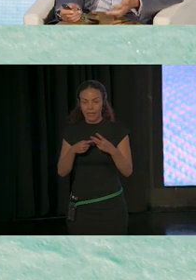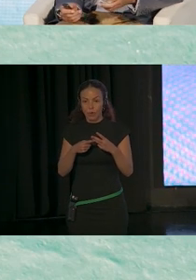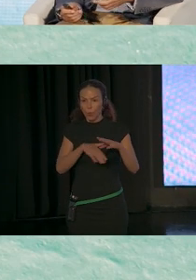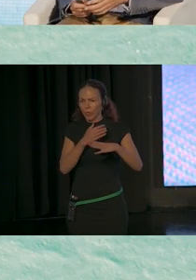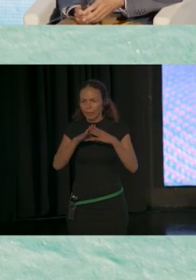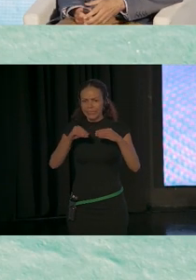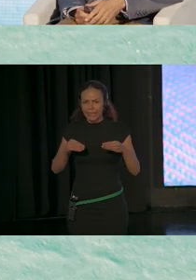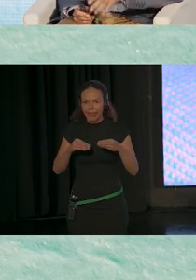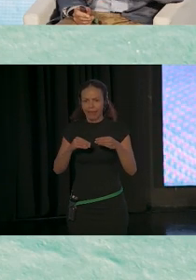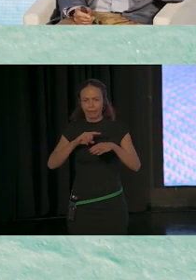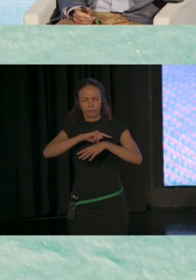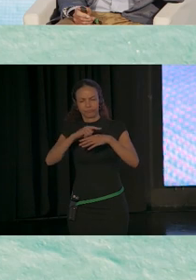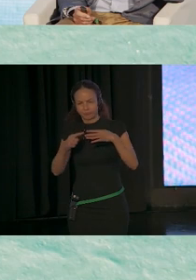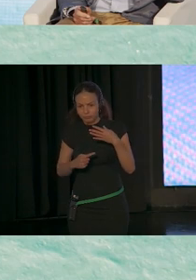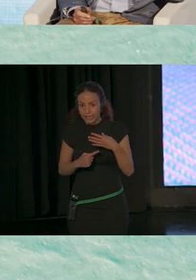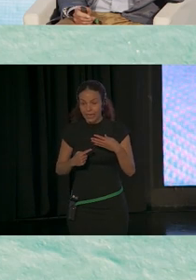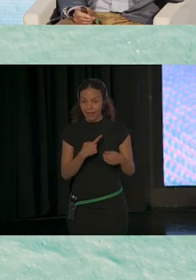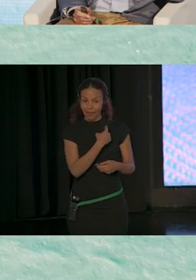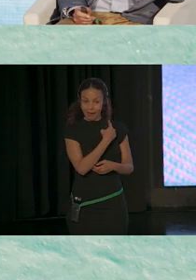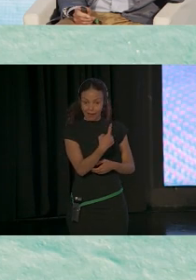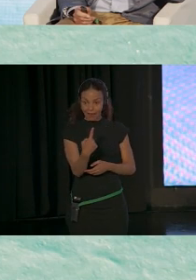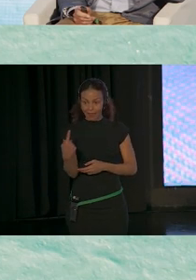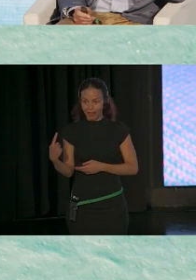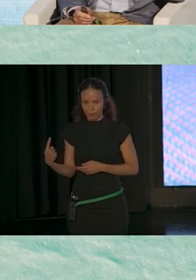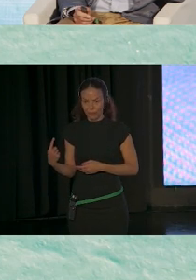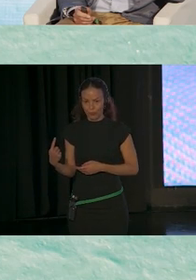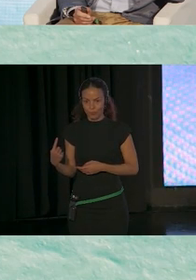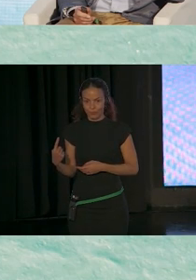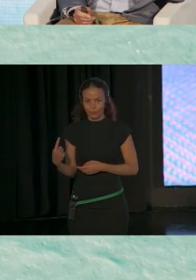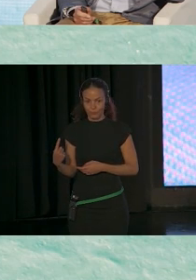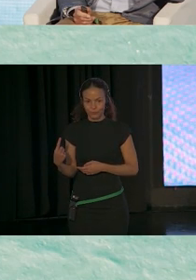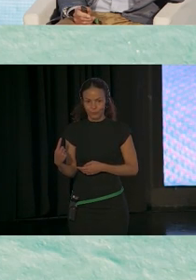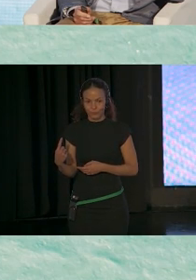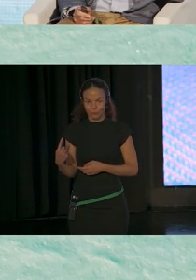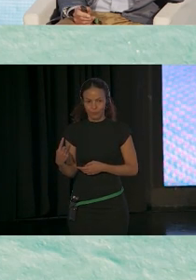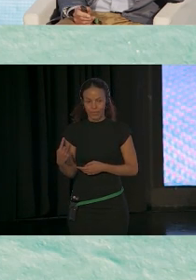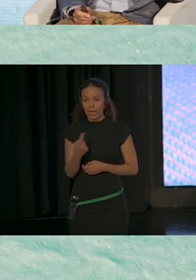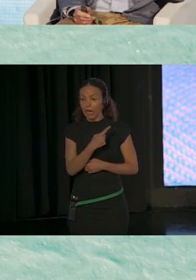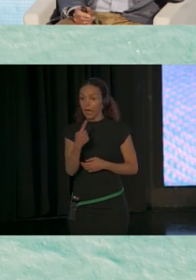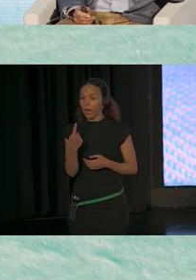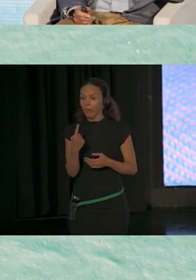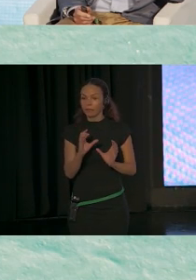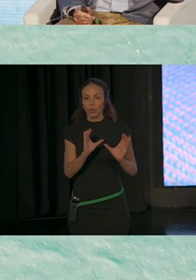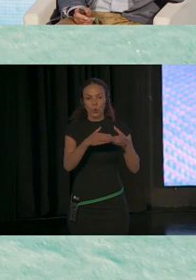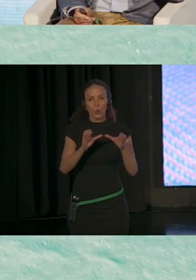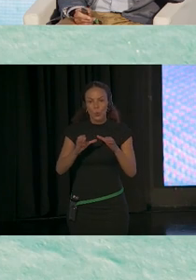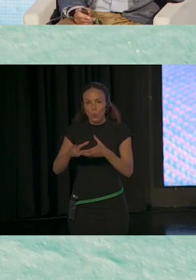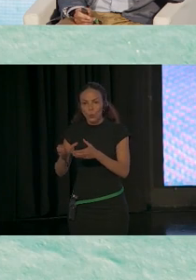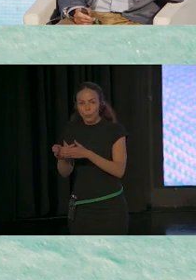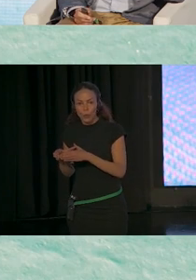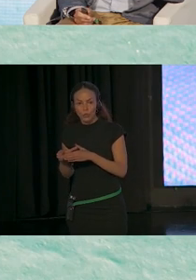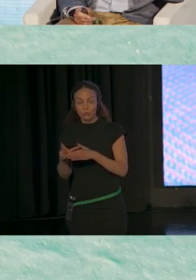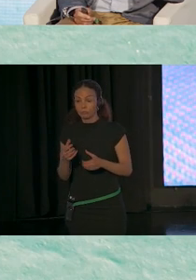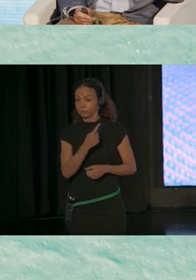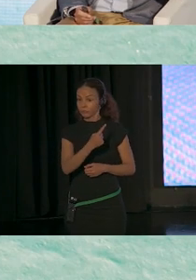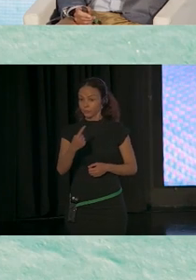etc. ¿Vale? Y cada uno de ellos, o cada una de esos grupos colectivos,